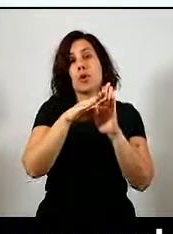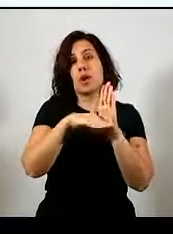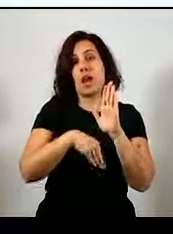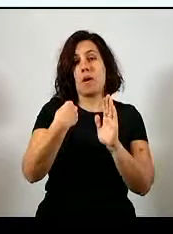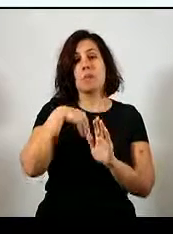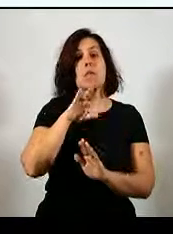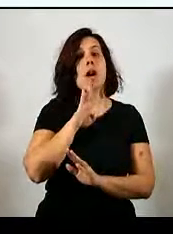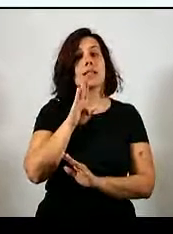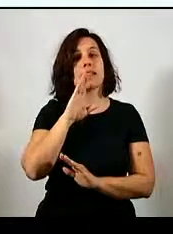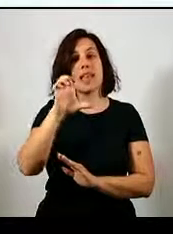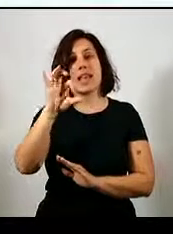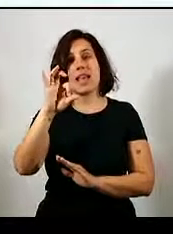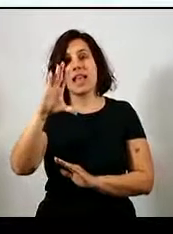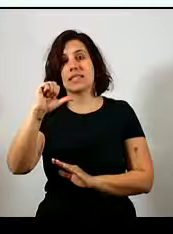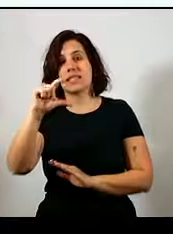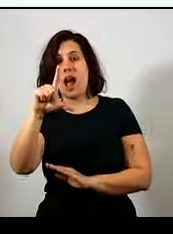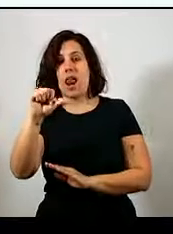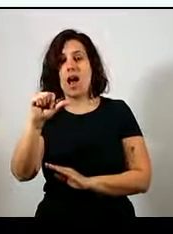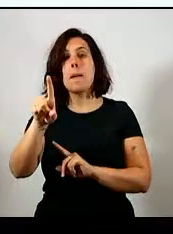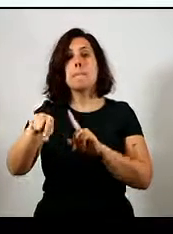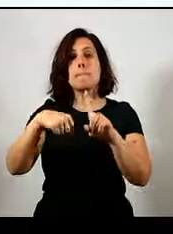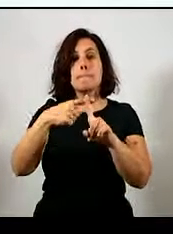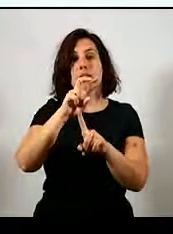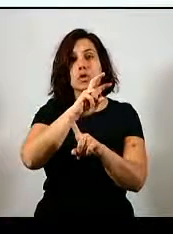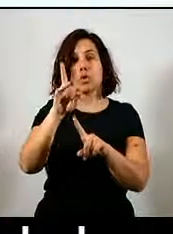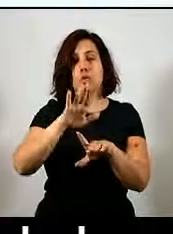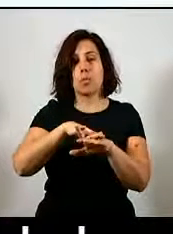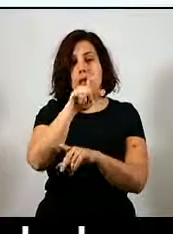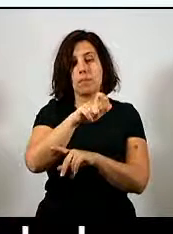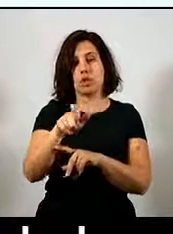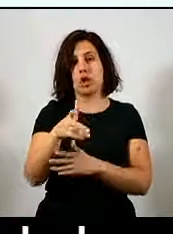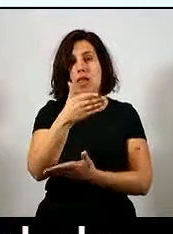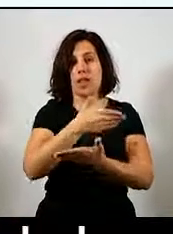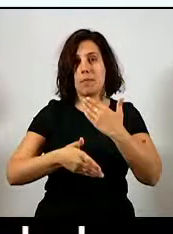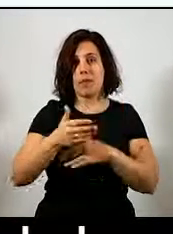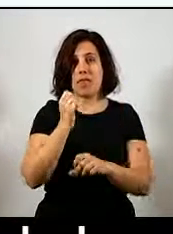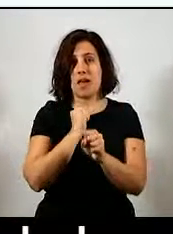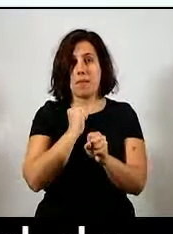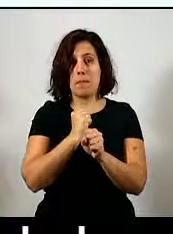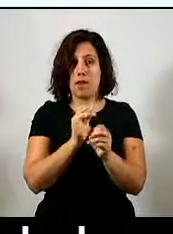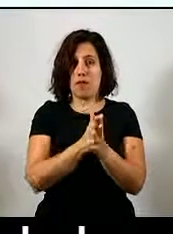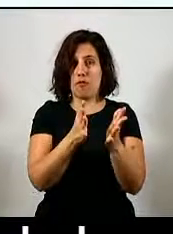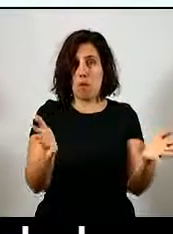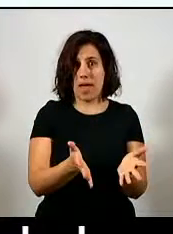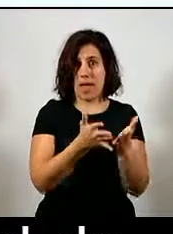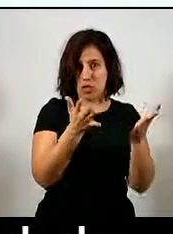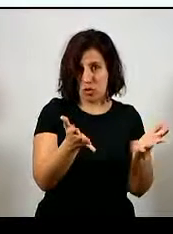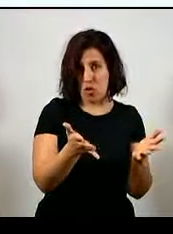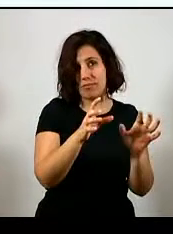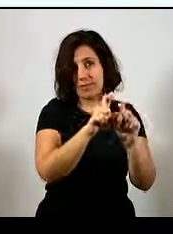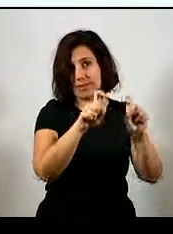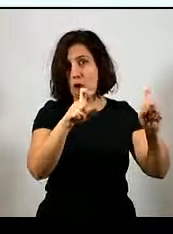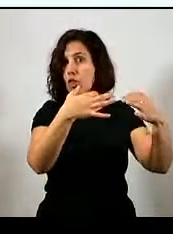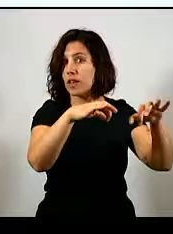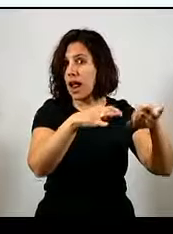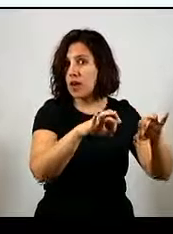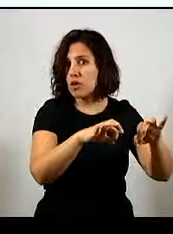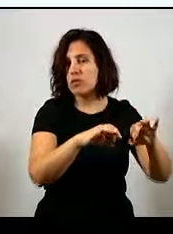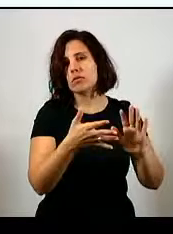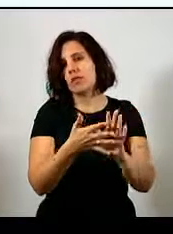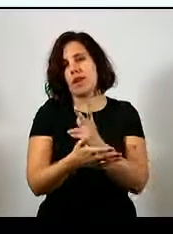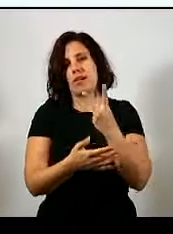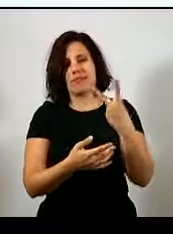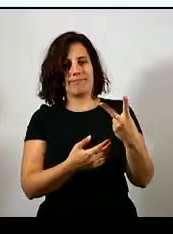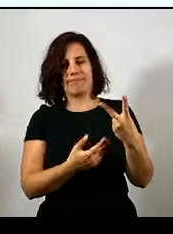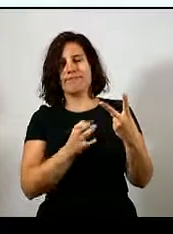informamos, junto con el de ayudas para el fomento del empleo de personas con discapacidad en el mercado ordinario de trabajo, son dos